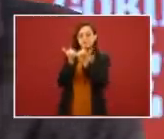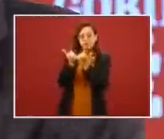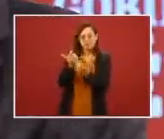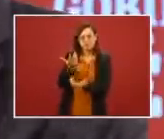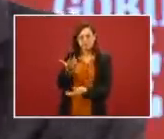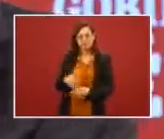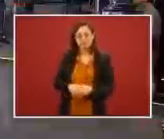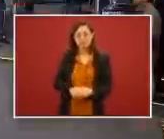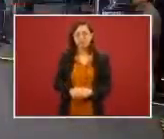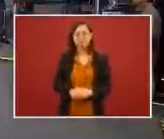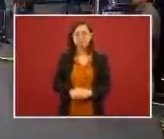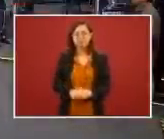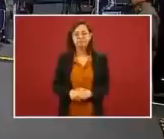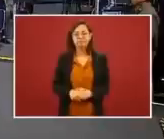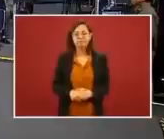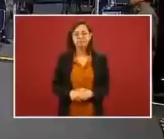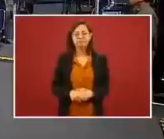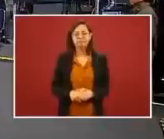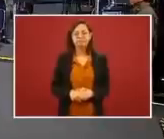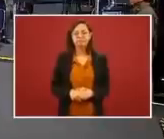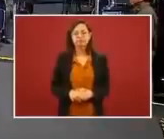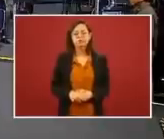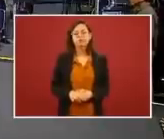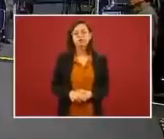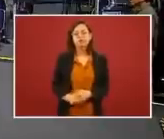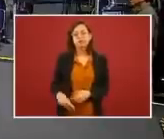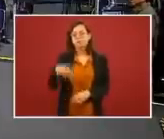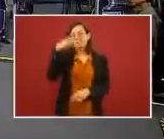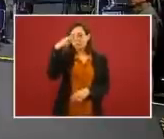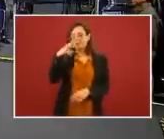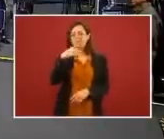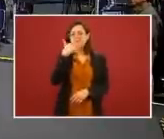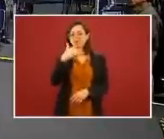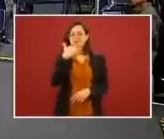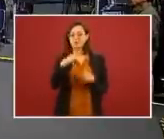Por la corrupción. Mexicanos contra la corrupción,